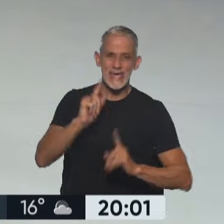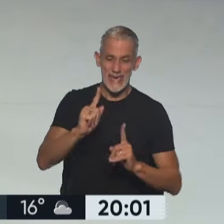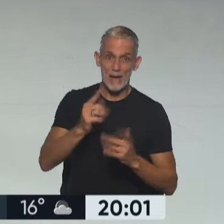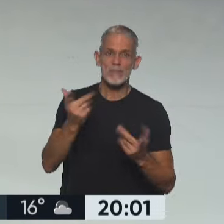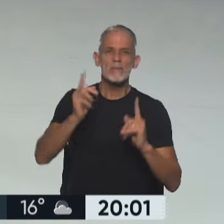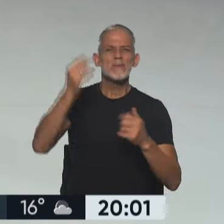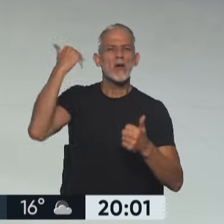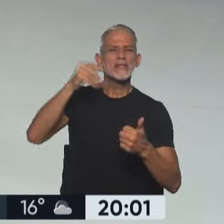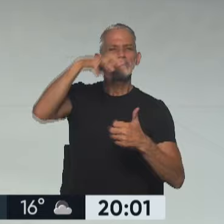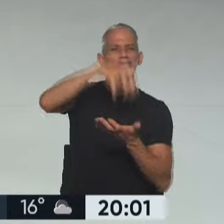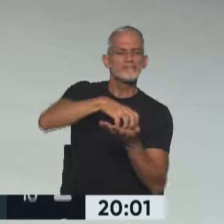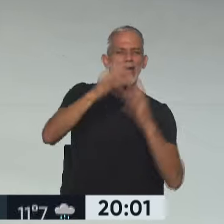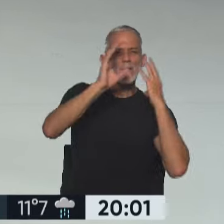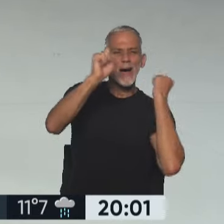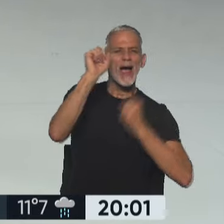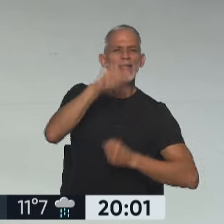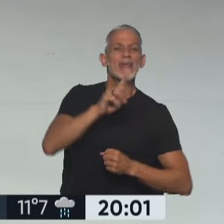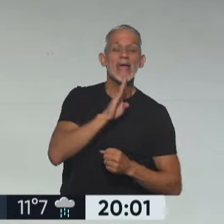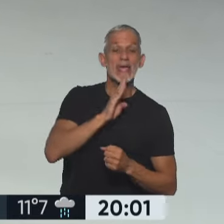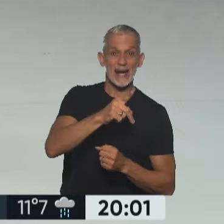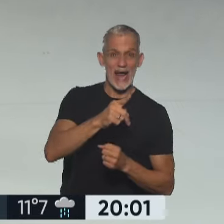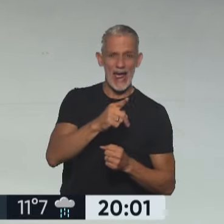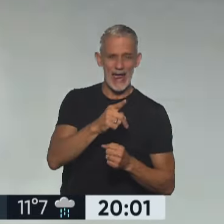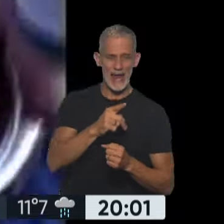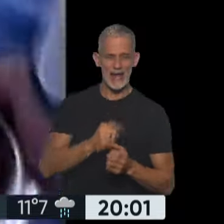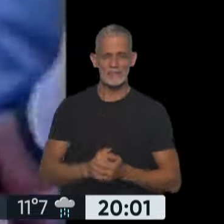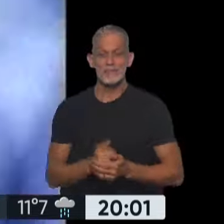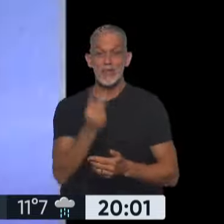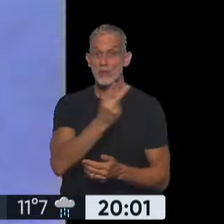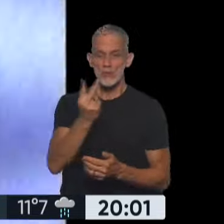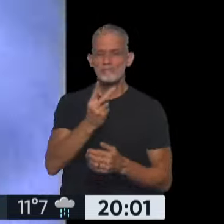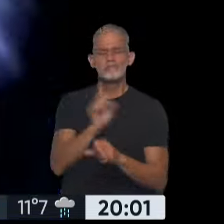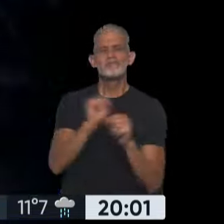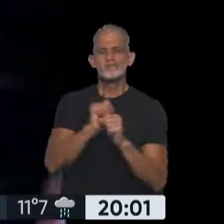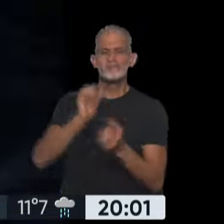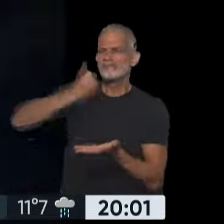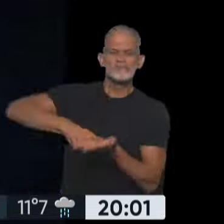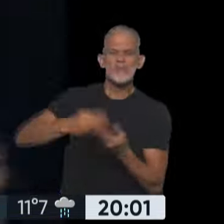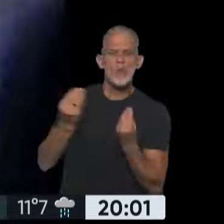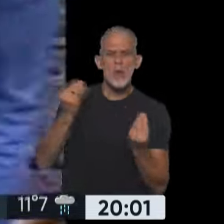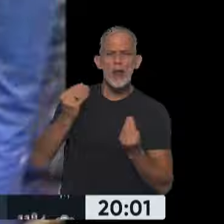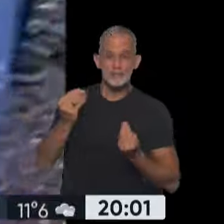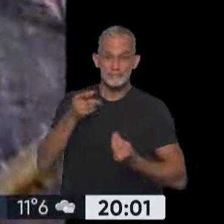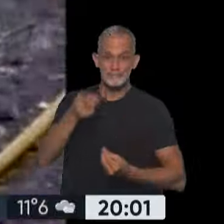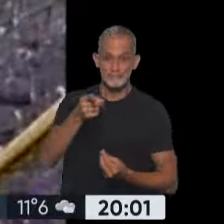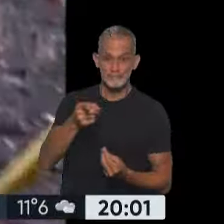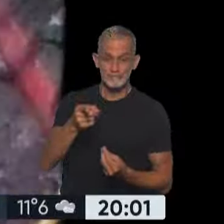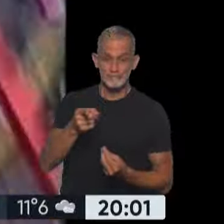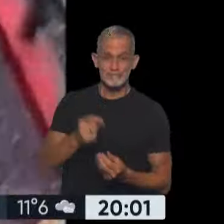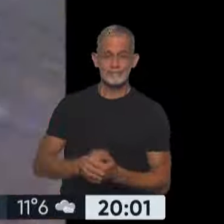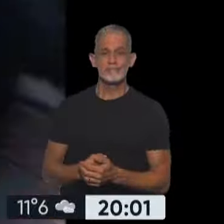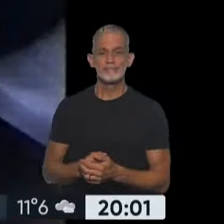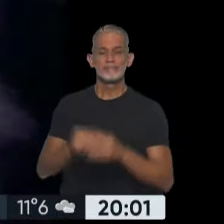con el atentado a la embajada de Israel. La decisión justamente allí de